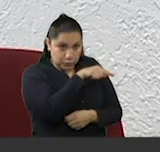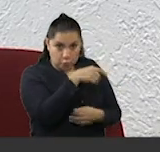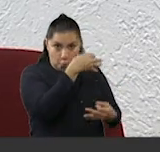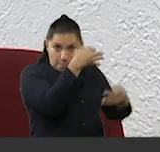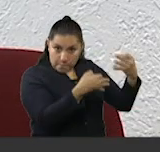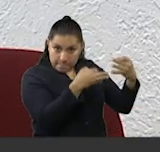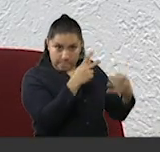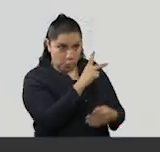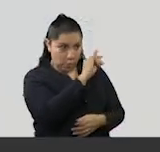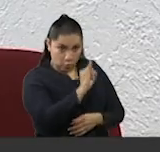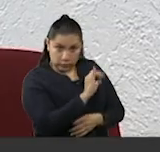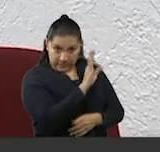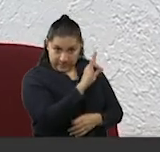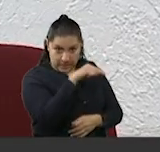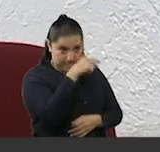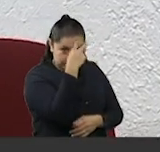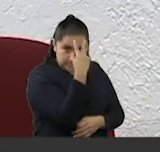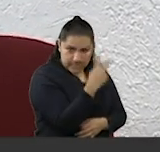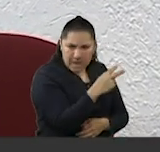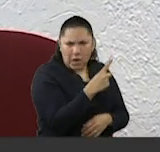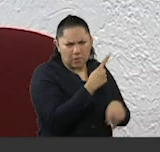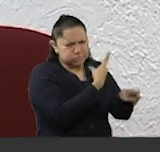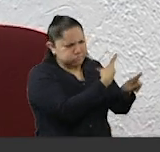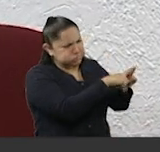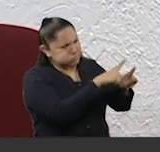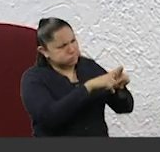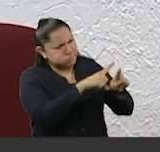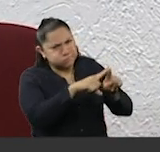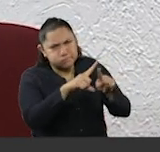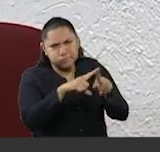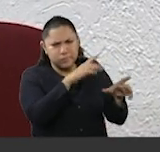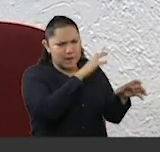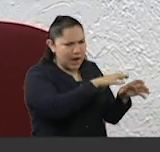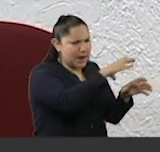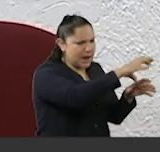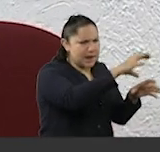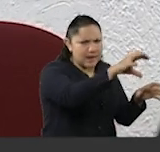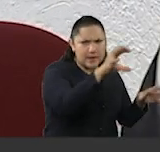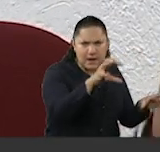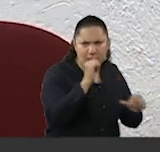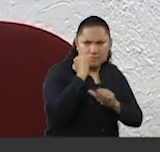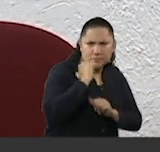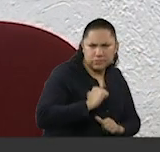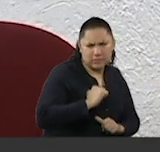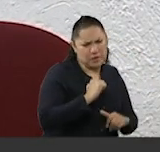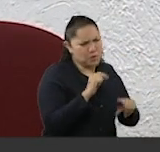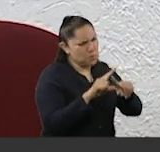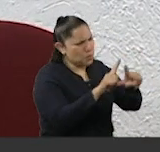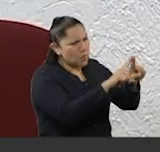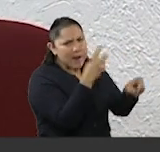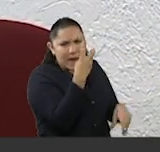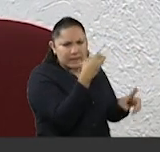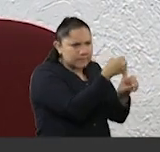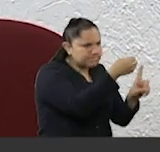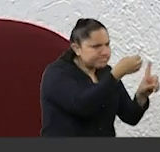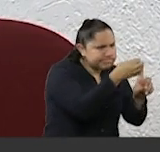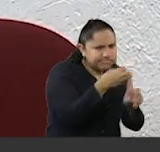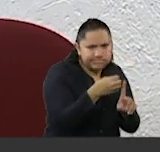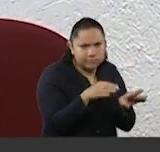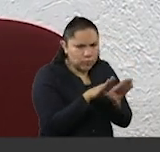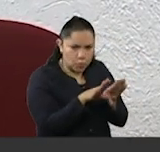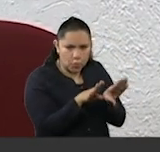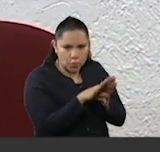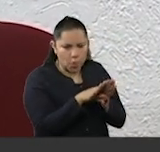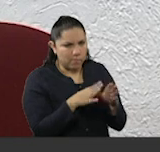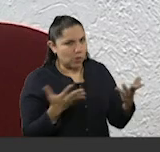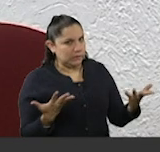México, el federal? Que al final sí estaremos en posibilidad de tener un pliego de conclusiones que nos permita mejorar